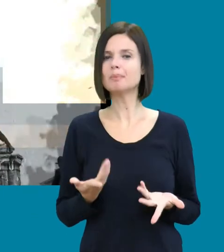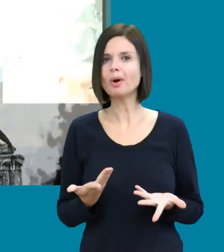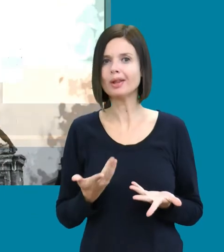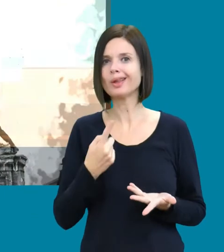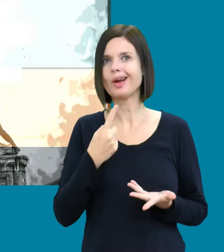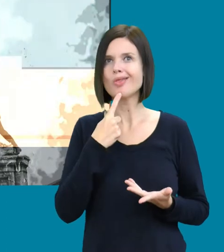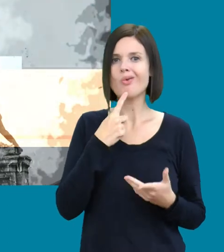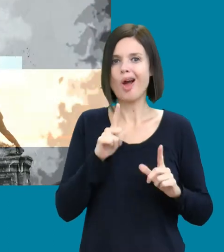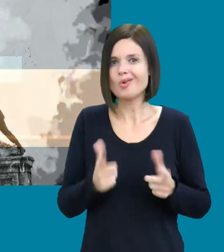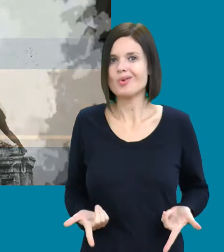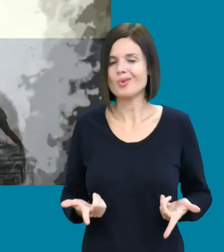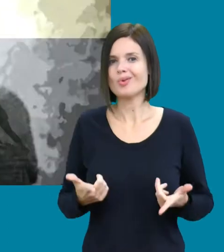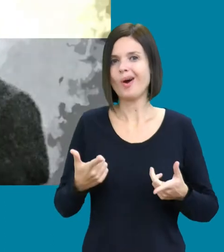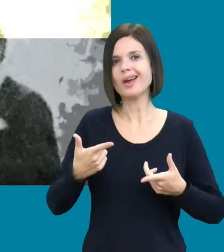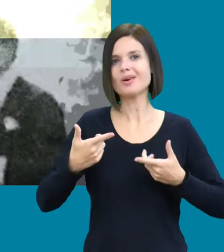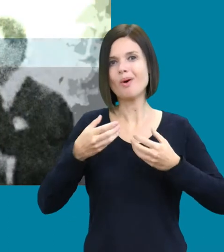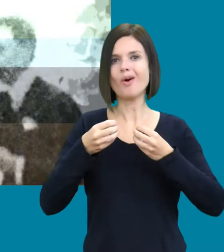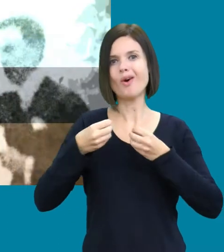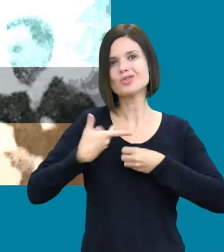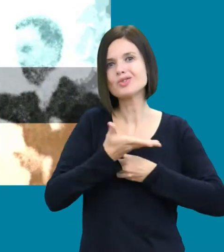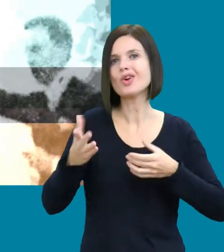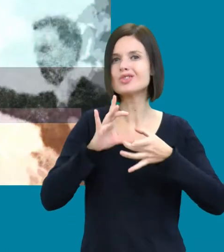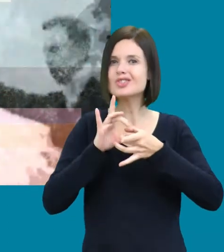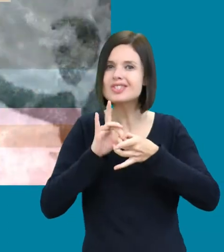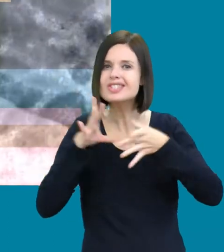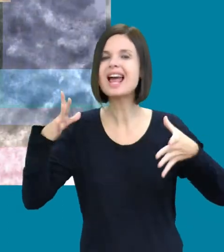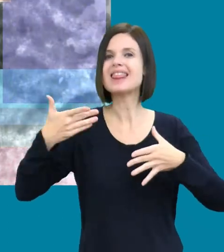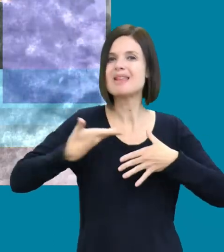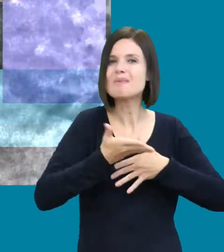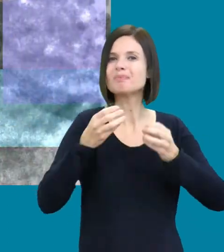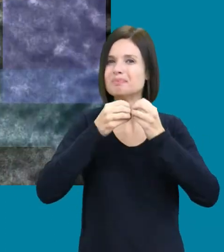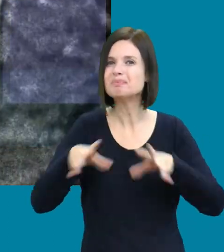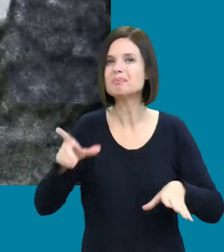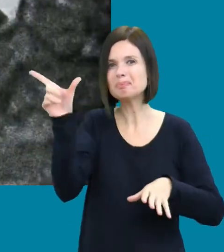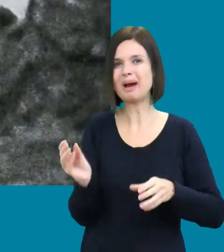sido el inicio de la socialdemocracia en el país desde mi punto de vista. Y hoy